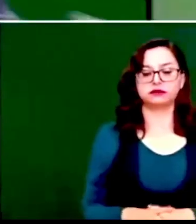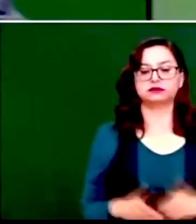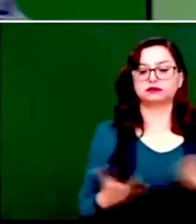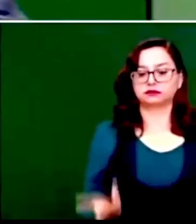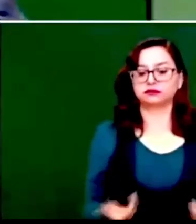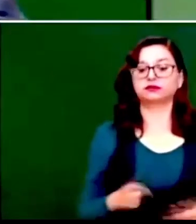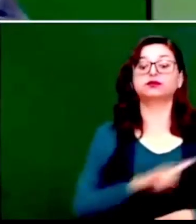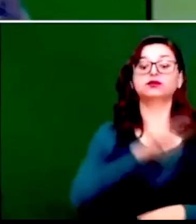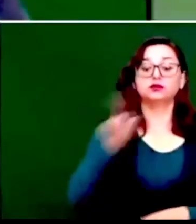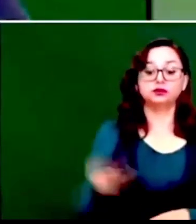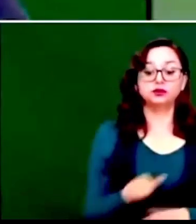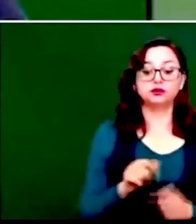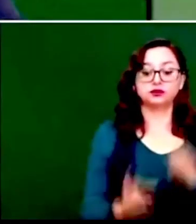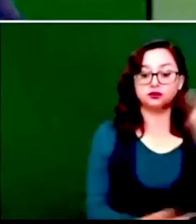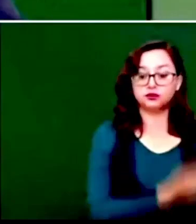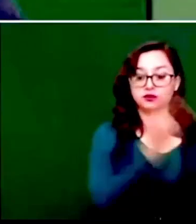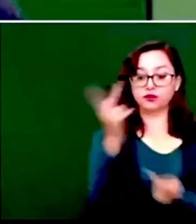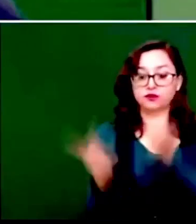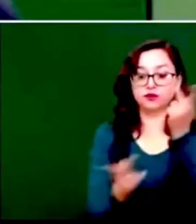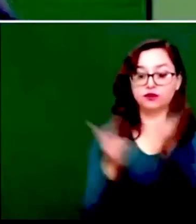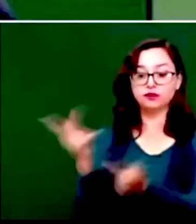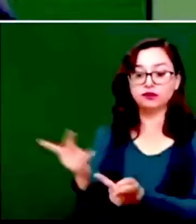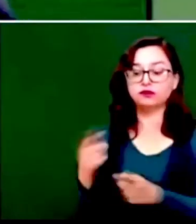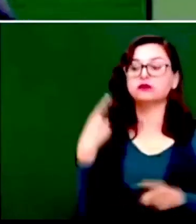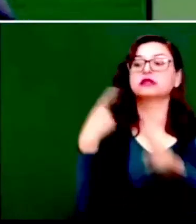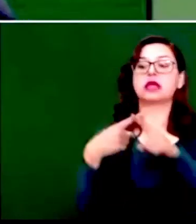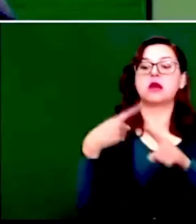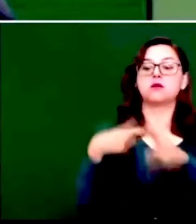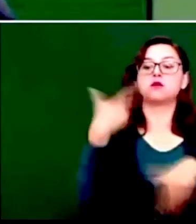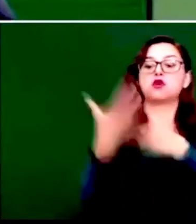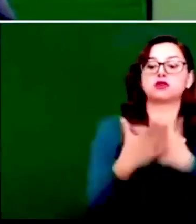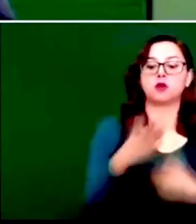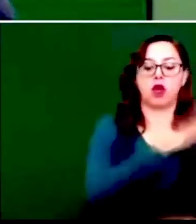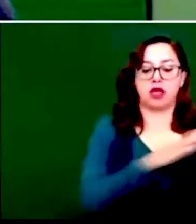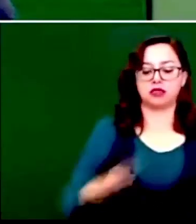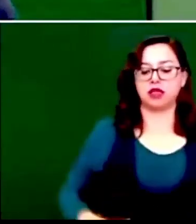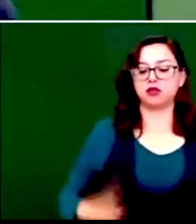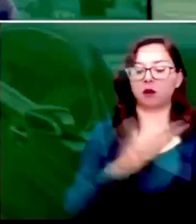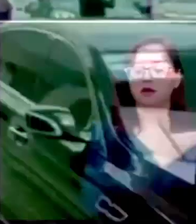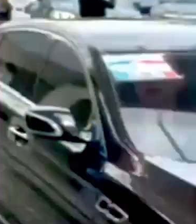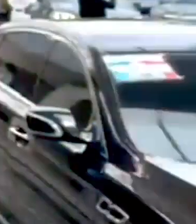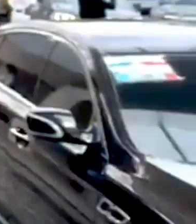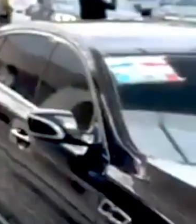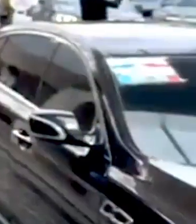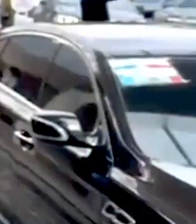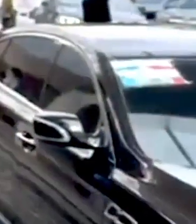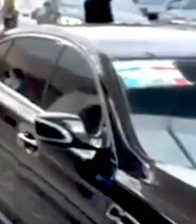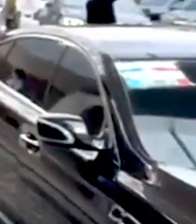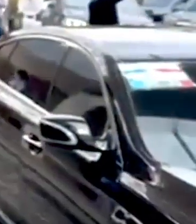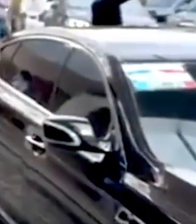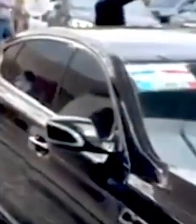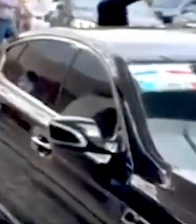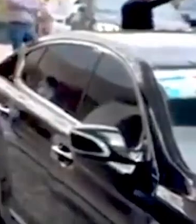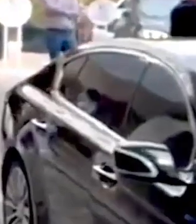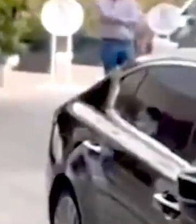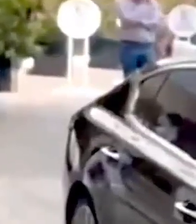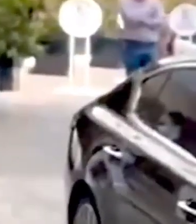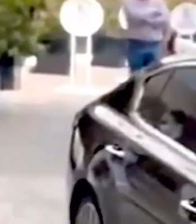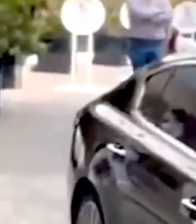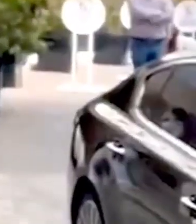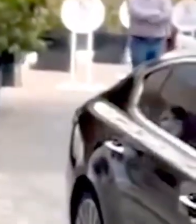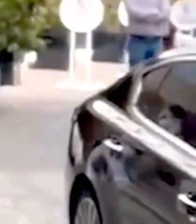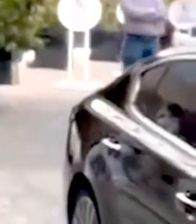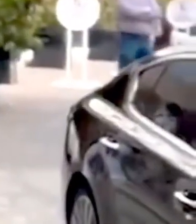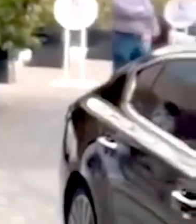cuenta que quién va a ser el próximo jefe de gobierno es un bastión muy importante para Regeneración